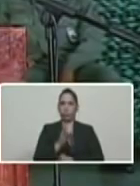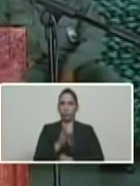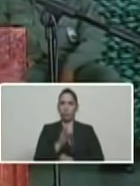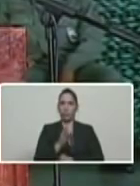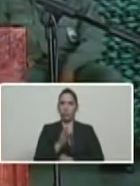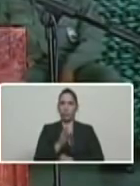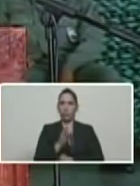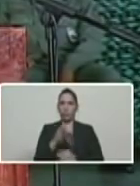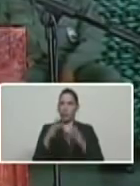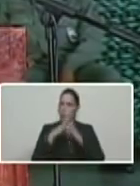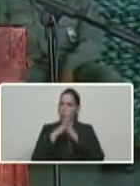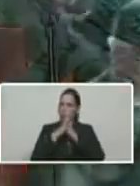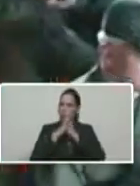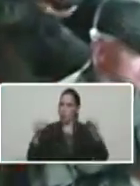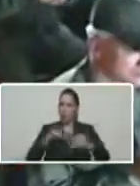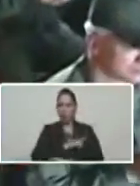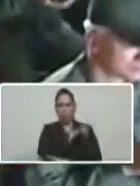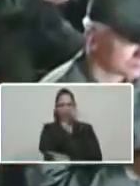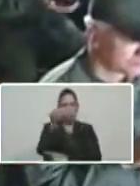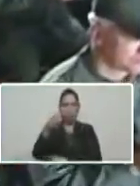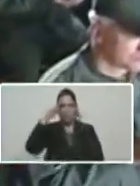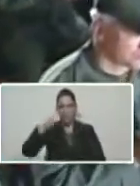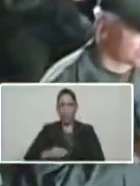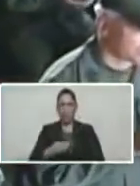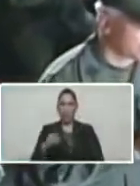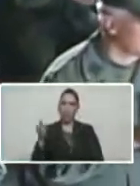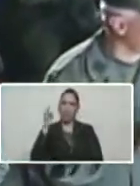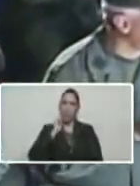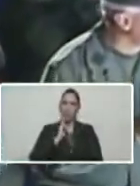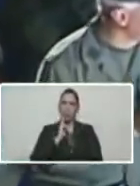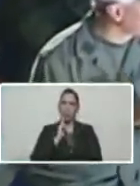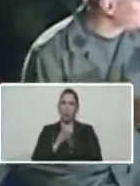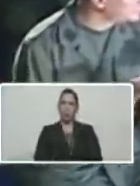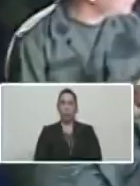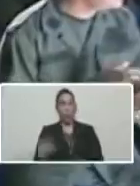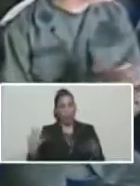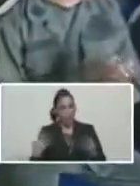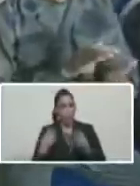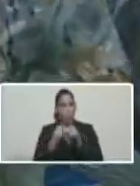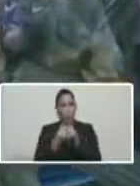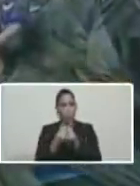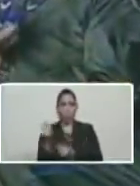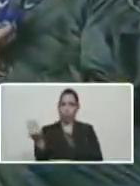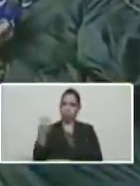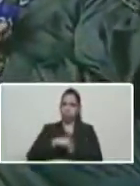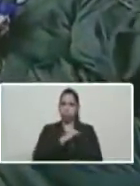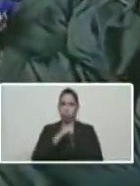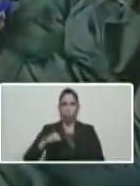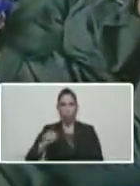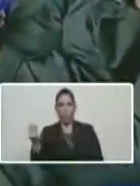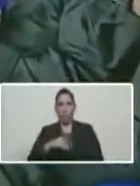subordinación de su aviación militar bolivariana, porque juntos somos más.